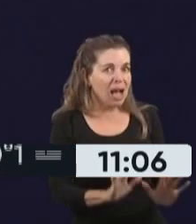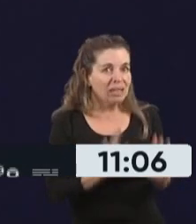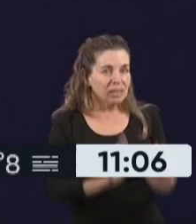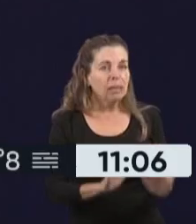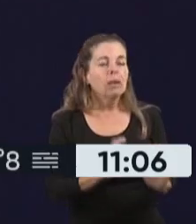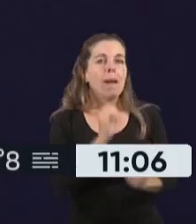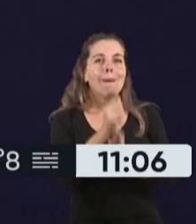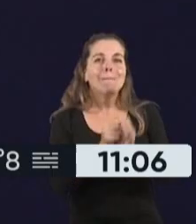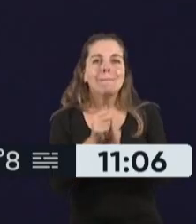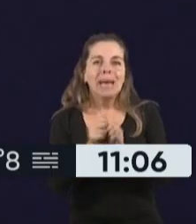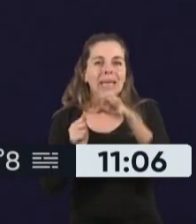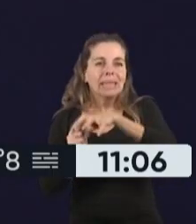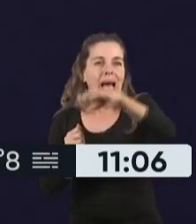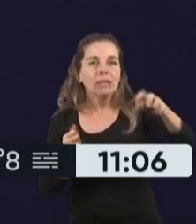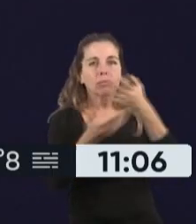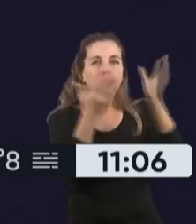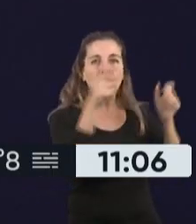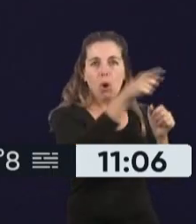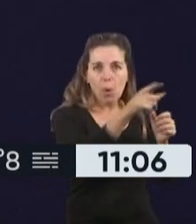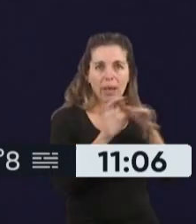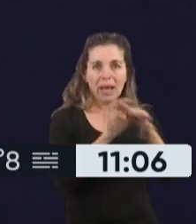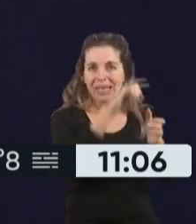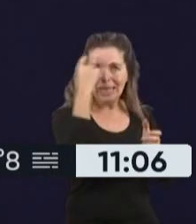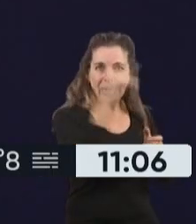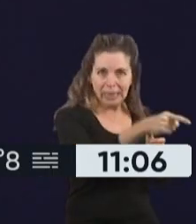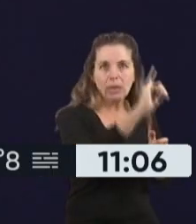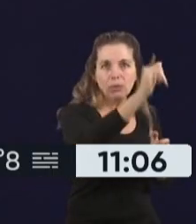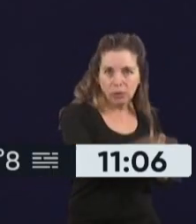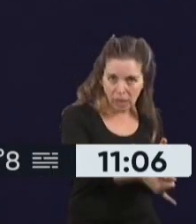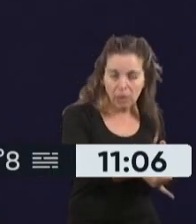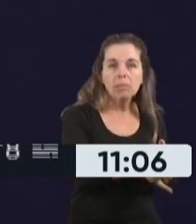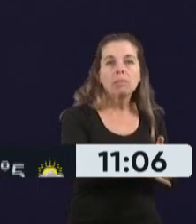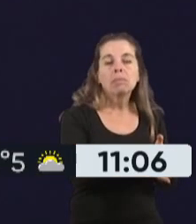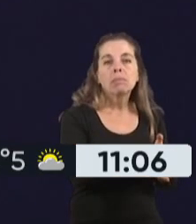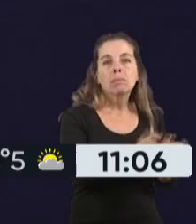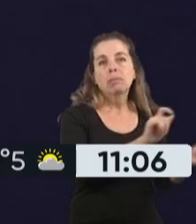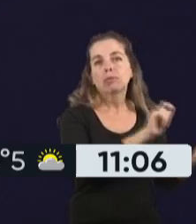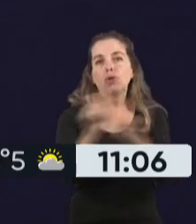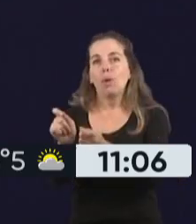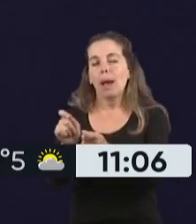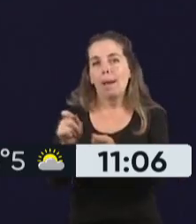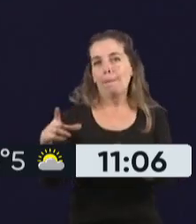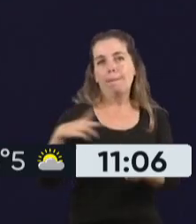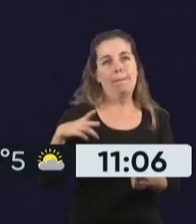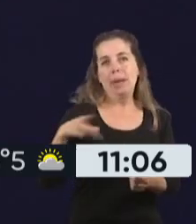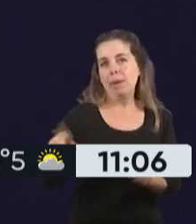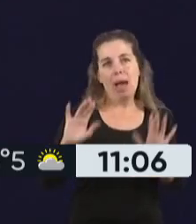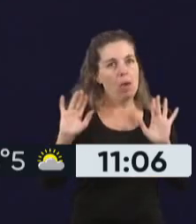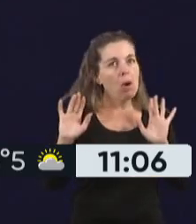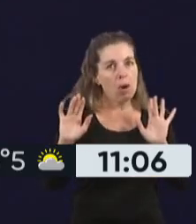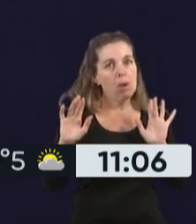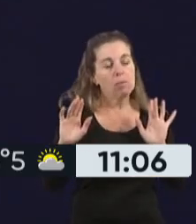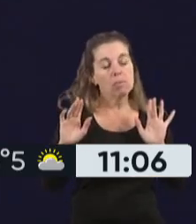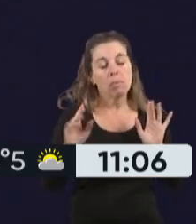empresas públicas sean, efectivamente, transiten el camino de la privatización. Eso no te estoy diciendo, por supuesto,